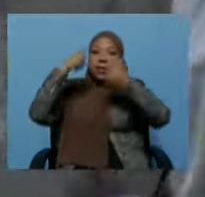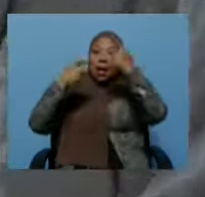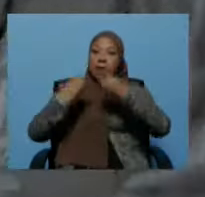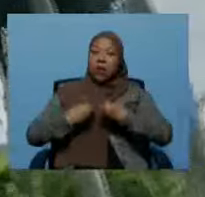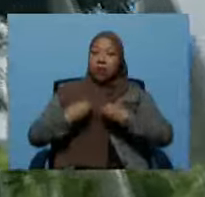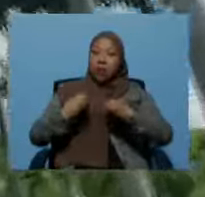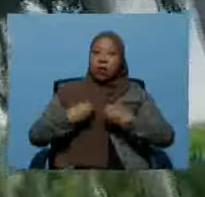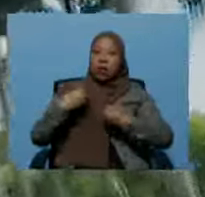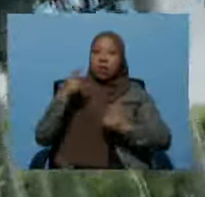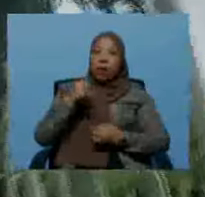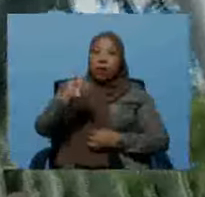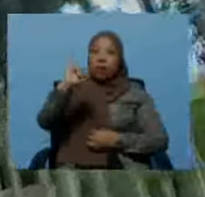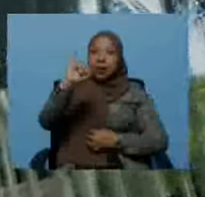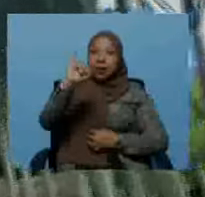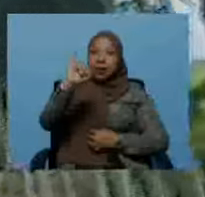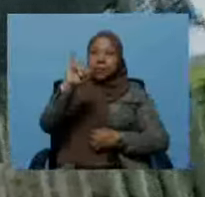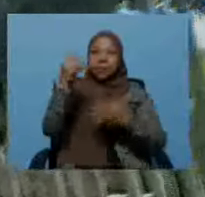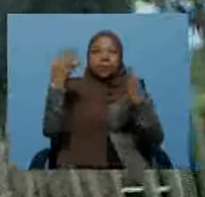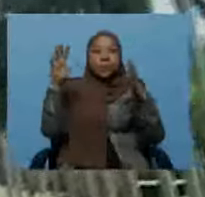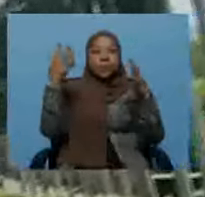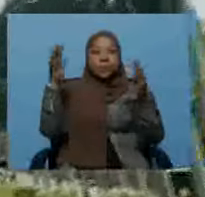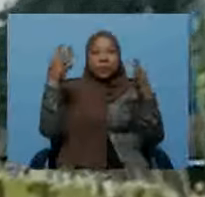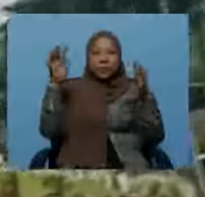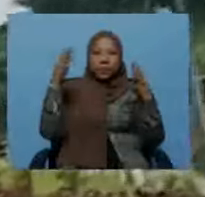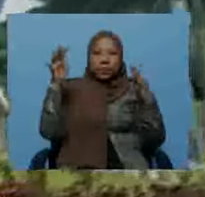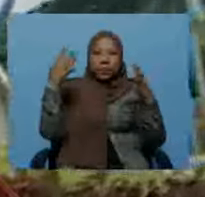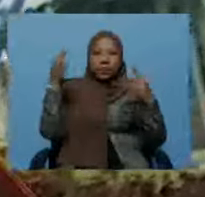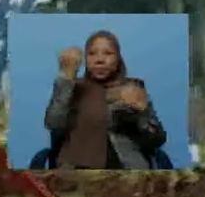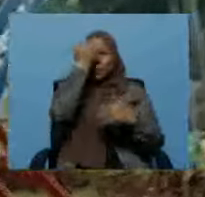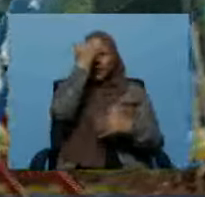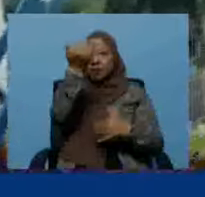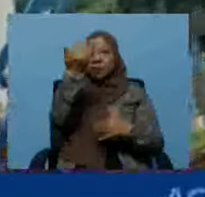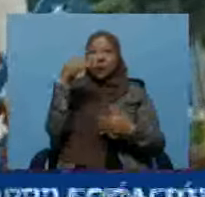izquierda. De frente, mar.